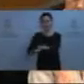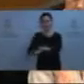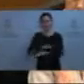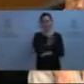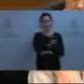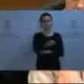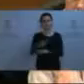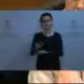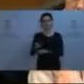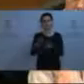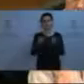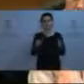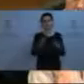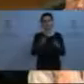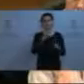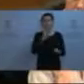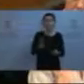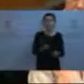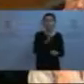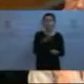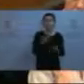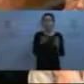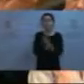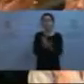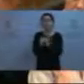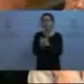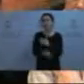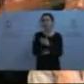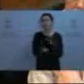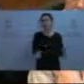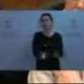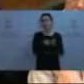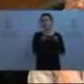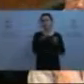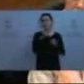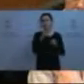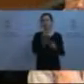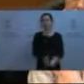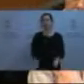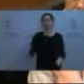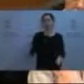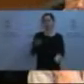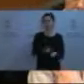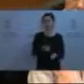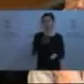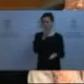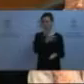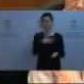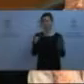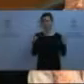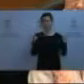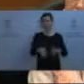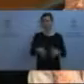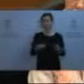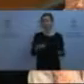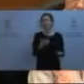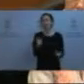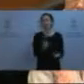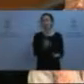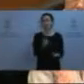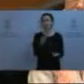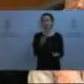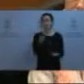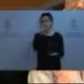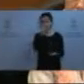Me parece que ya no hay otra manera de explicarlo, que a ustedes les da igual, como digo una vez más, que quieran que se caiga. Pero mire, nosotros tras 30